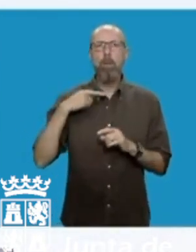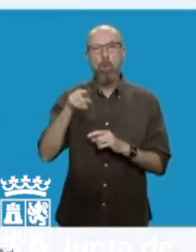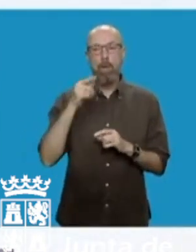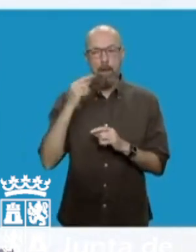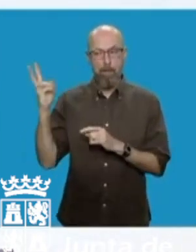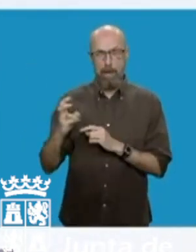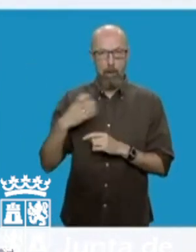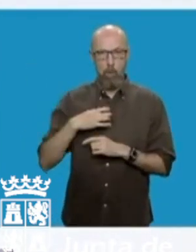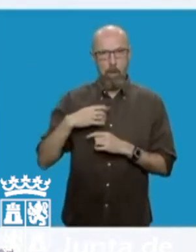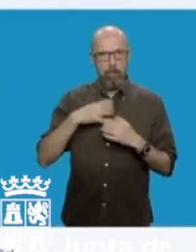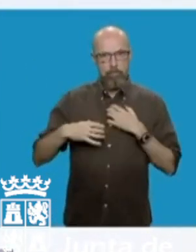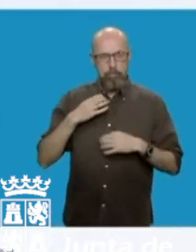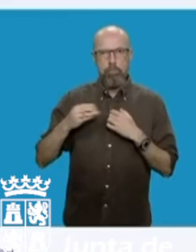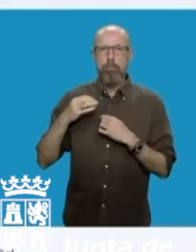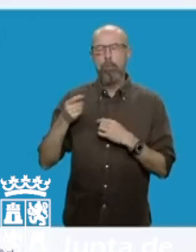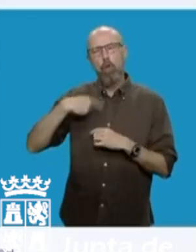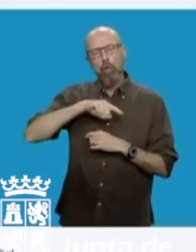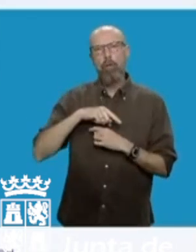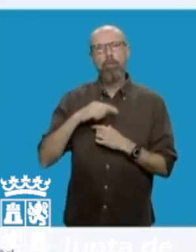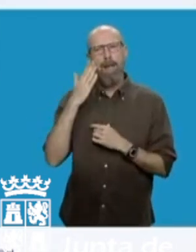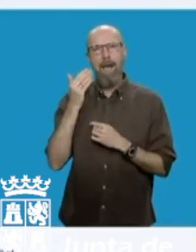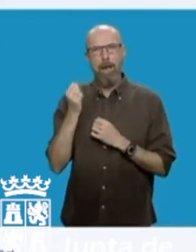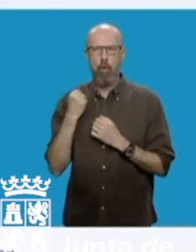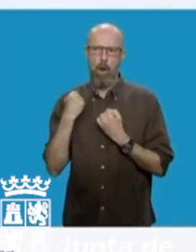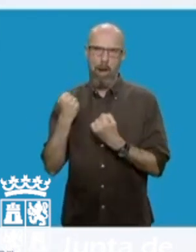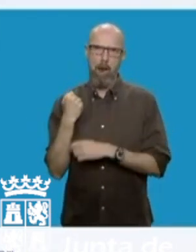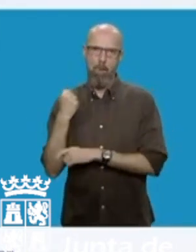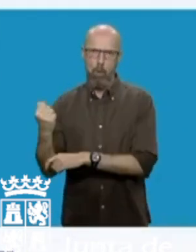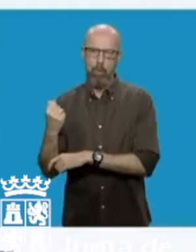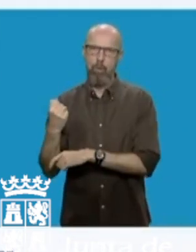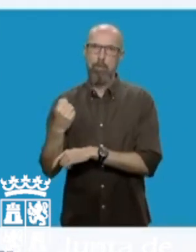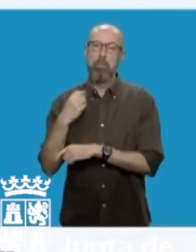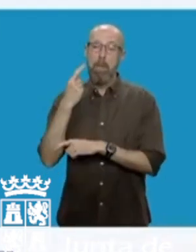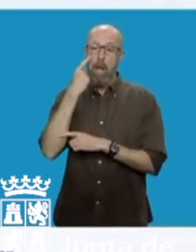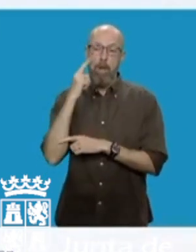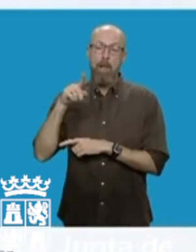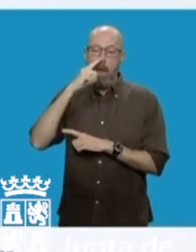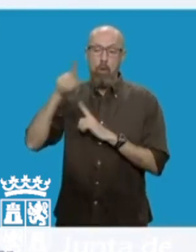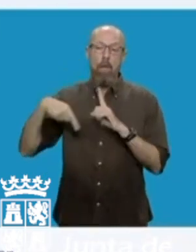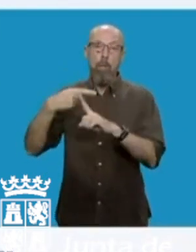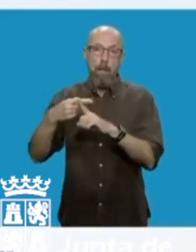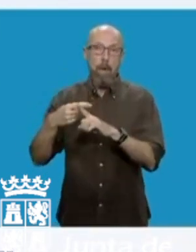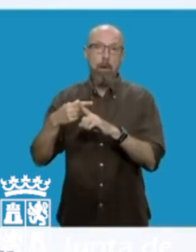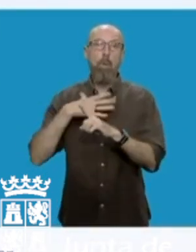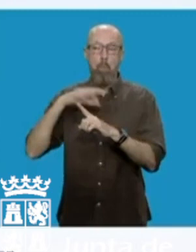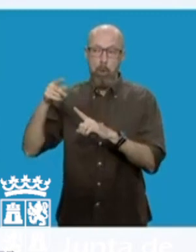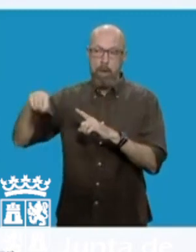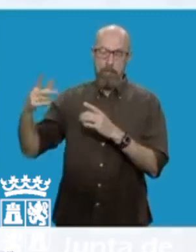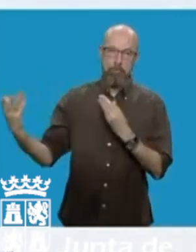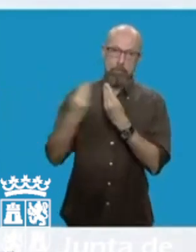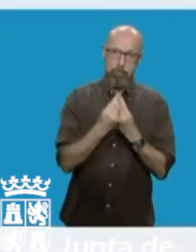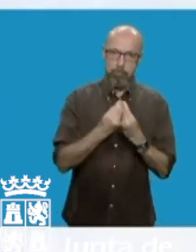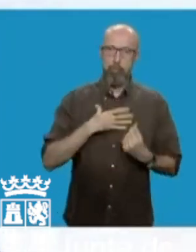Javi, pues te mandamos todo el cariño y la fuerza y esperamos, por supuesto, que el próximo año, en la próxima edición, puedas estar con todos